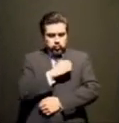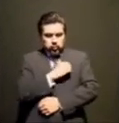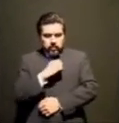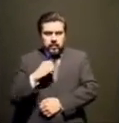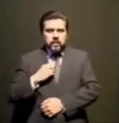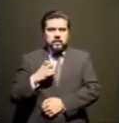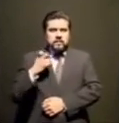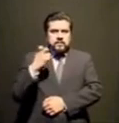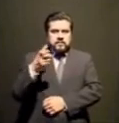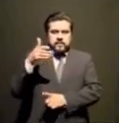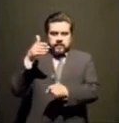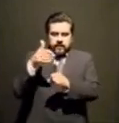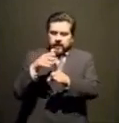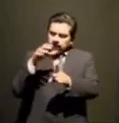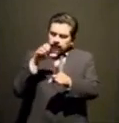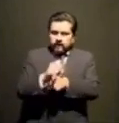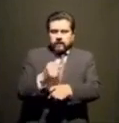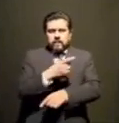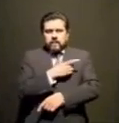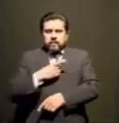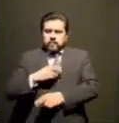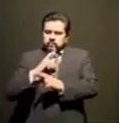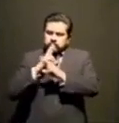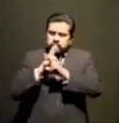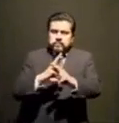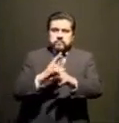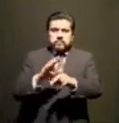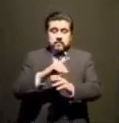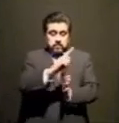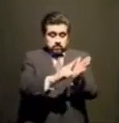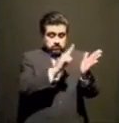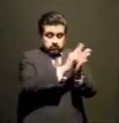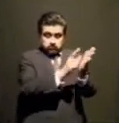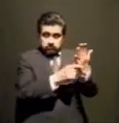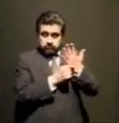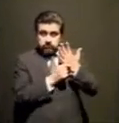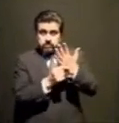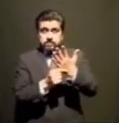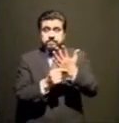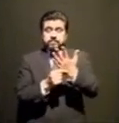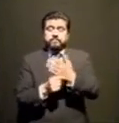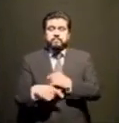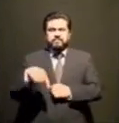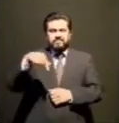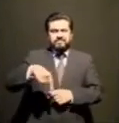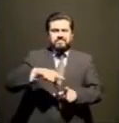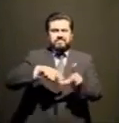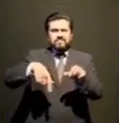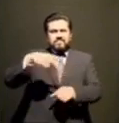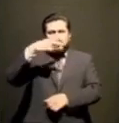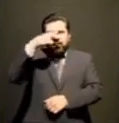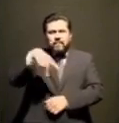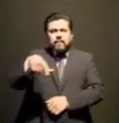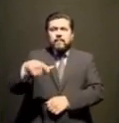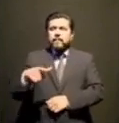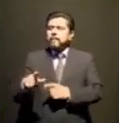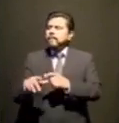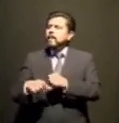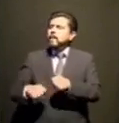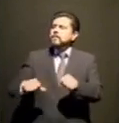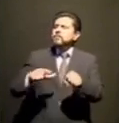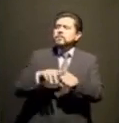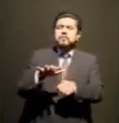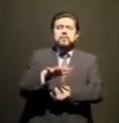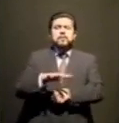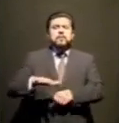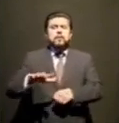corresponder a esta expectativa, porque así lo mandata la ley. En México, la sociedad, junto